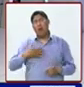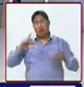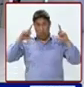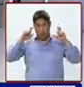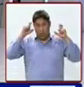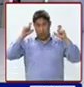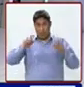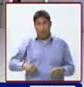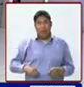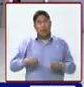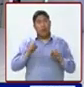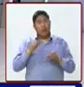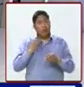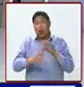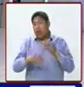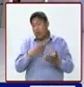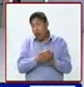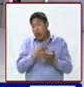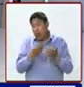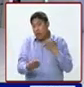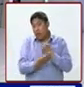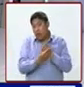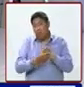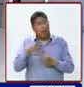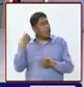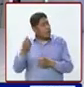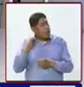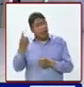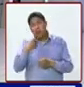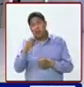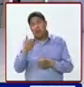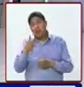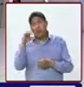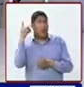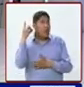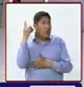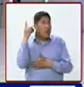una fotografía para ayudar. Siempre se lo digo, de 10